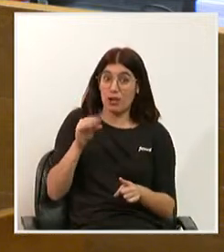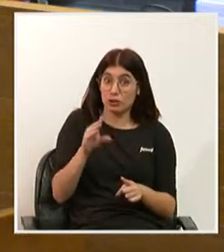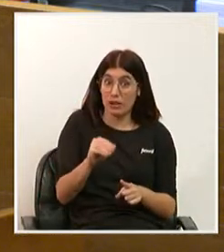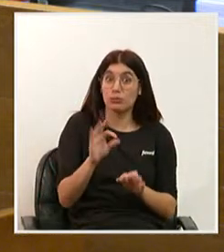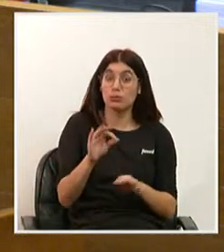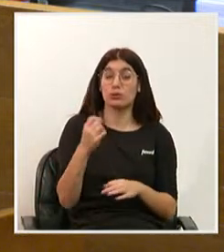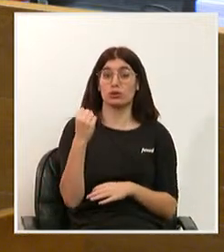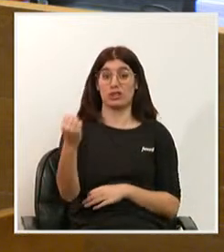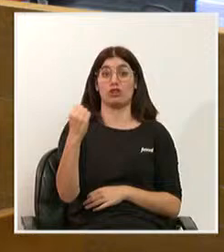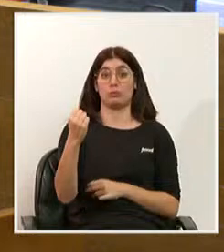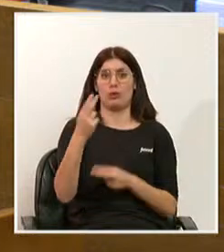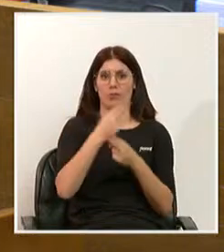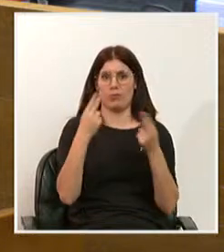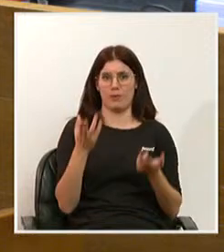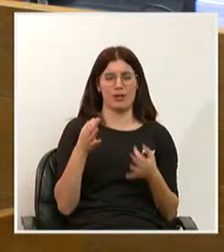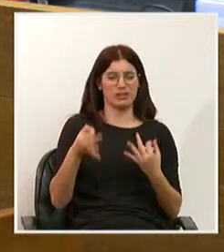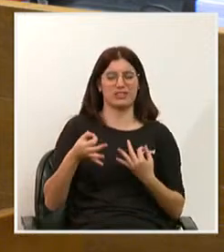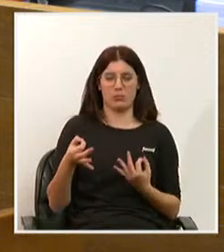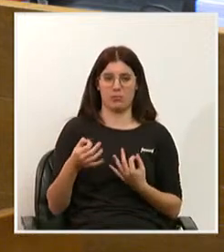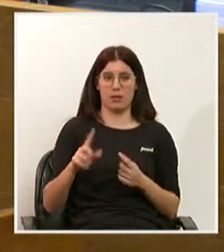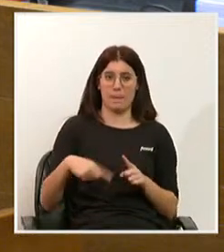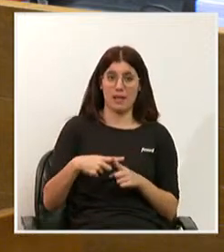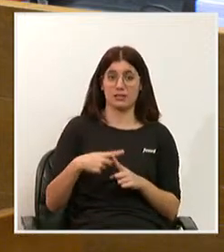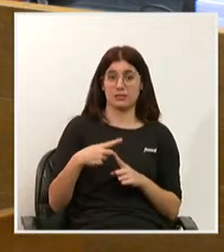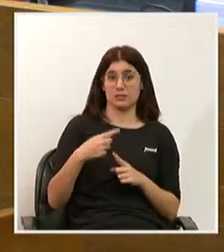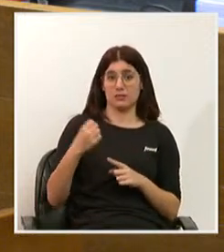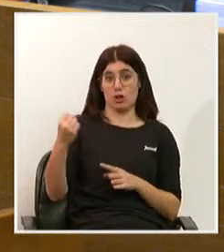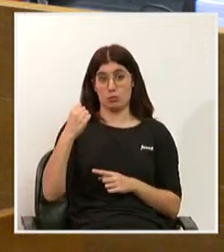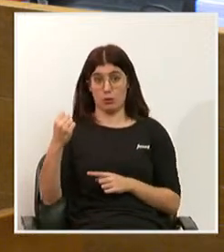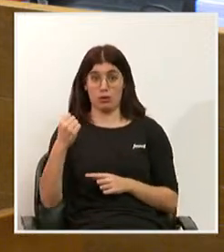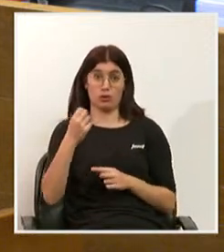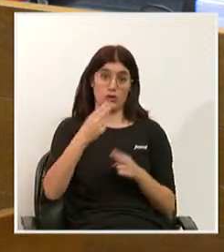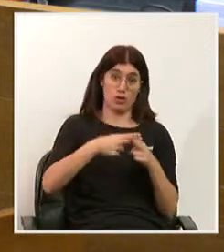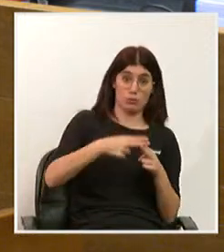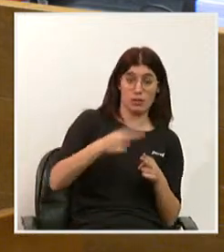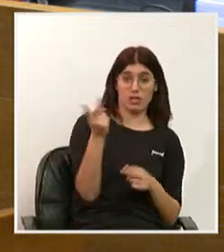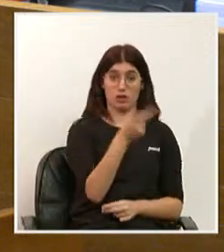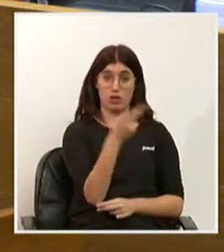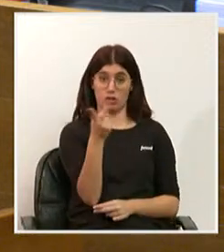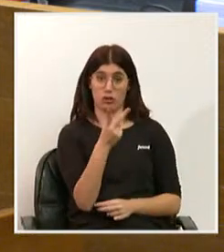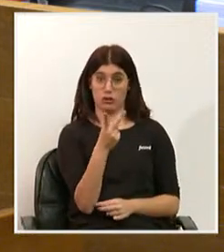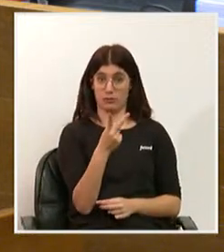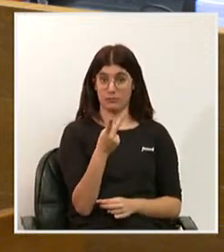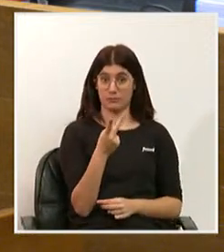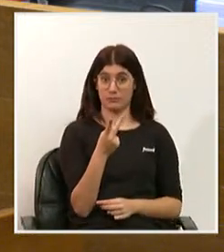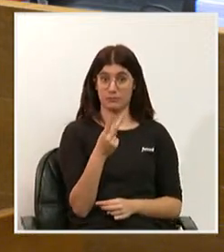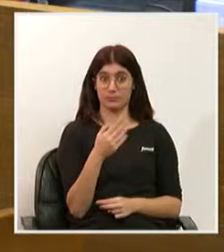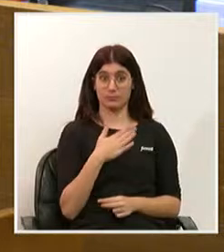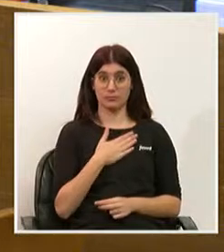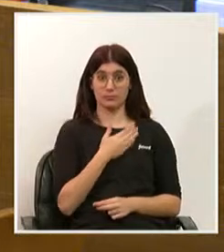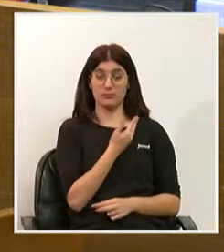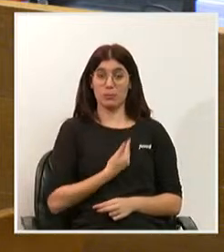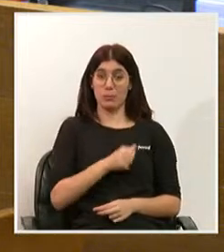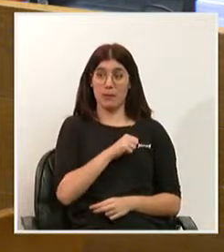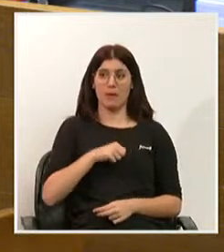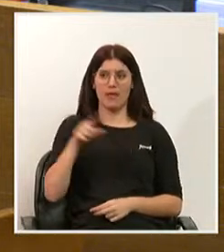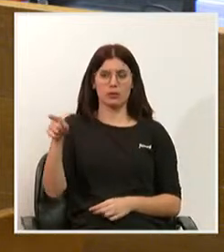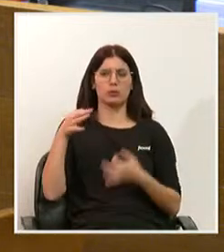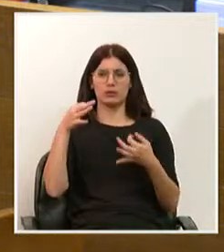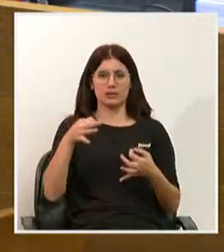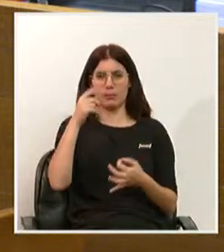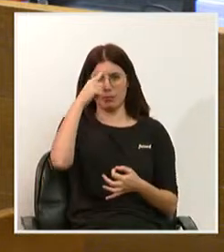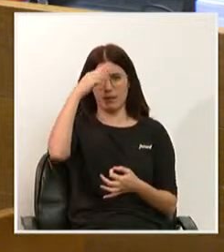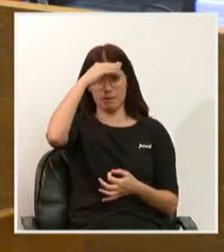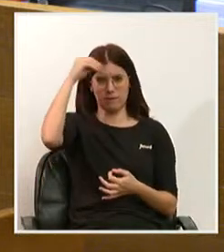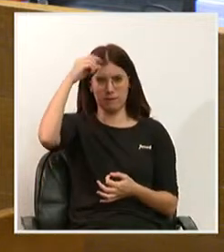los poderosos y también de los poderes políticos como en estos momentos algos que ustedes están empeñados a que no